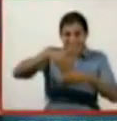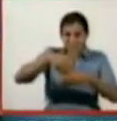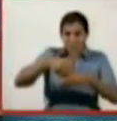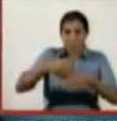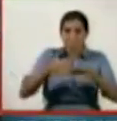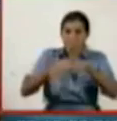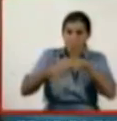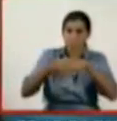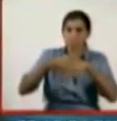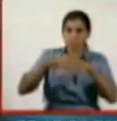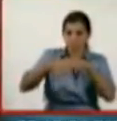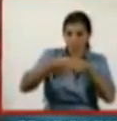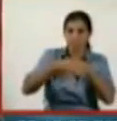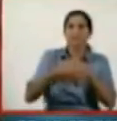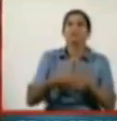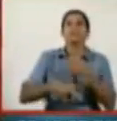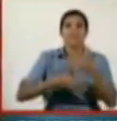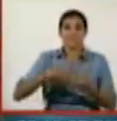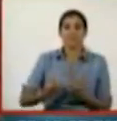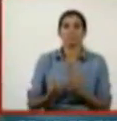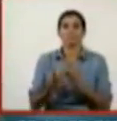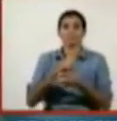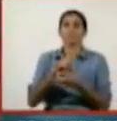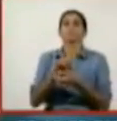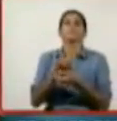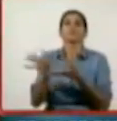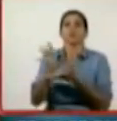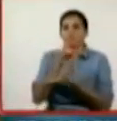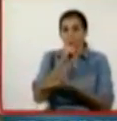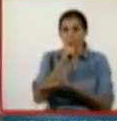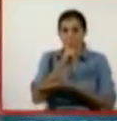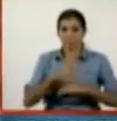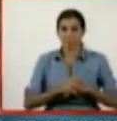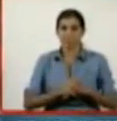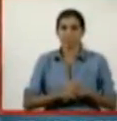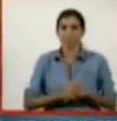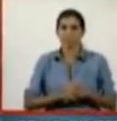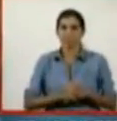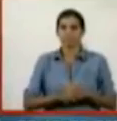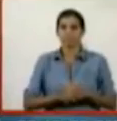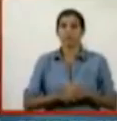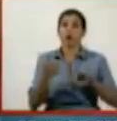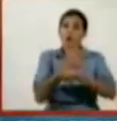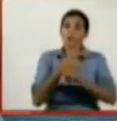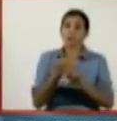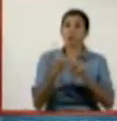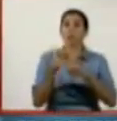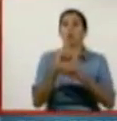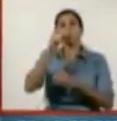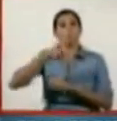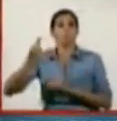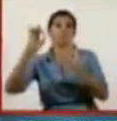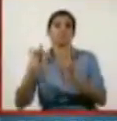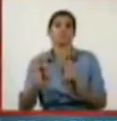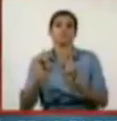8 de diciembre en un plebiscito 8 en la noche o el gobierno cambia o el pueblo le pasa por